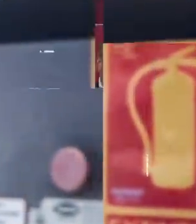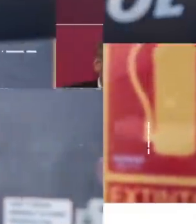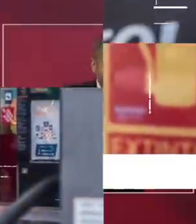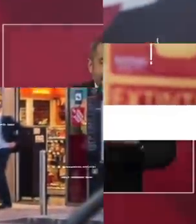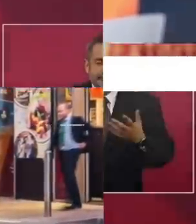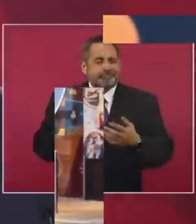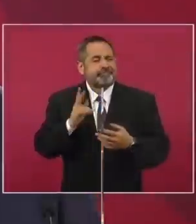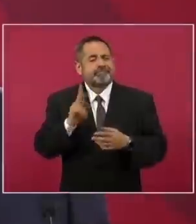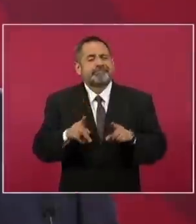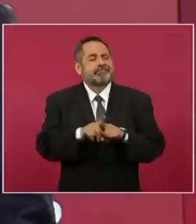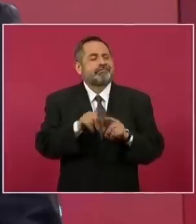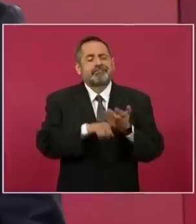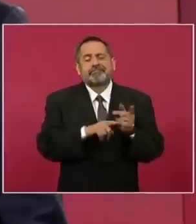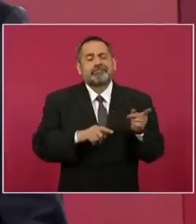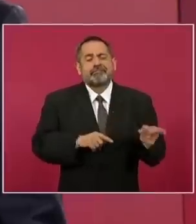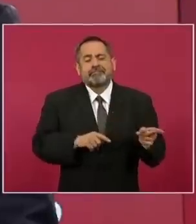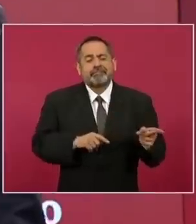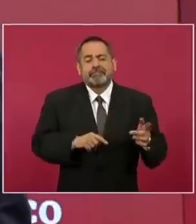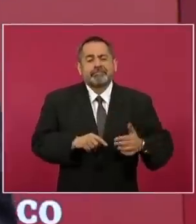como las empresas